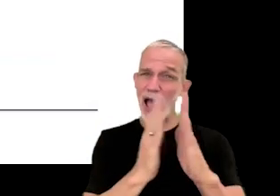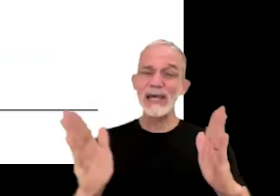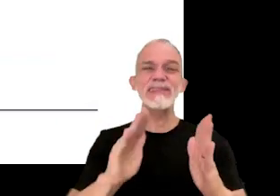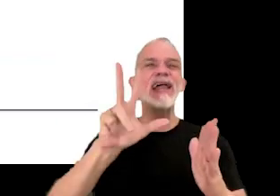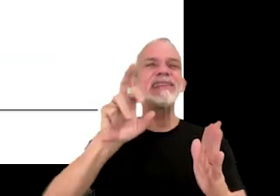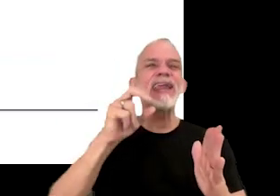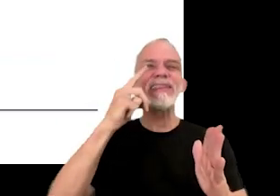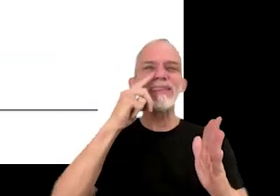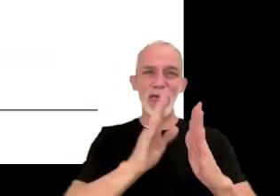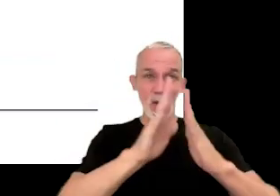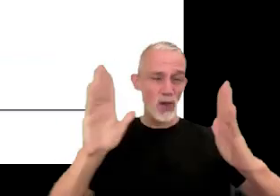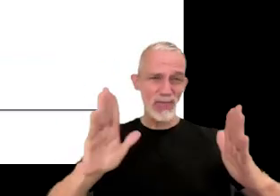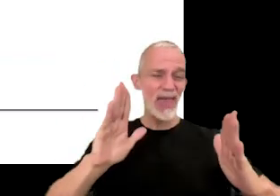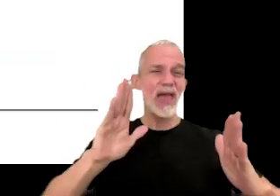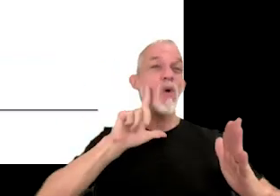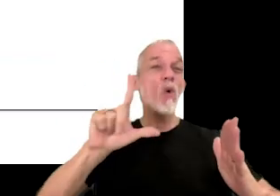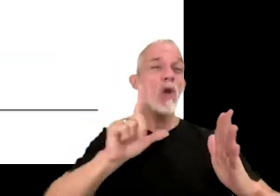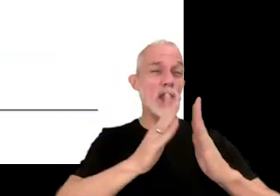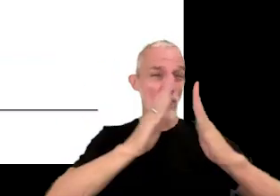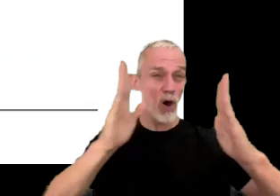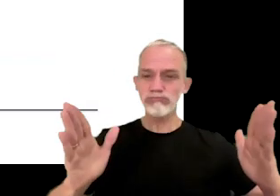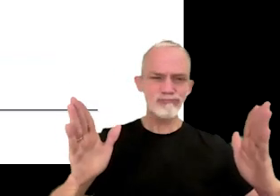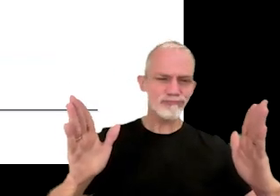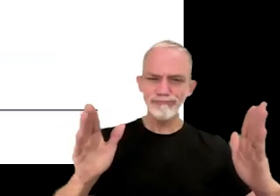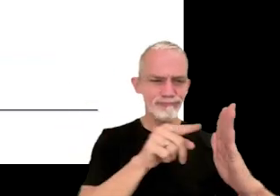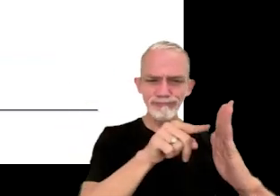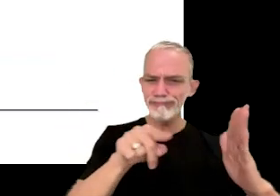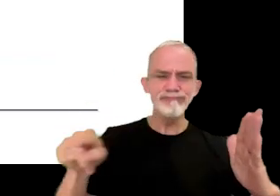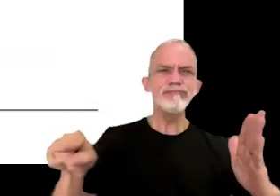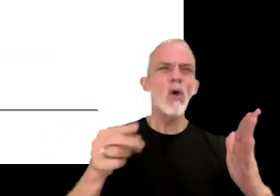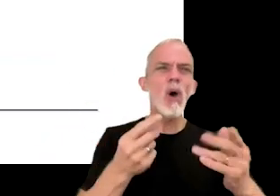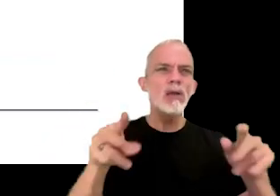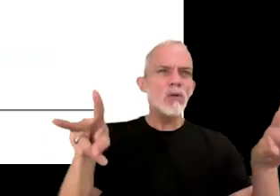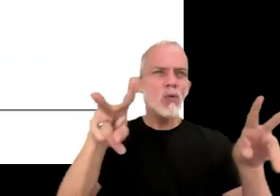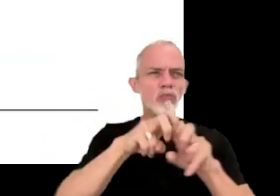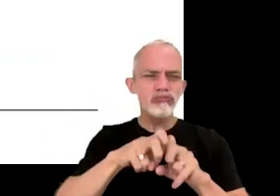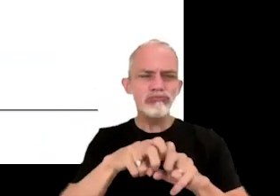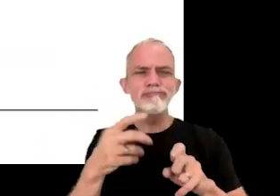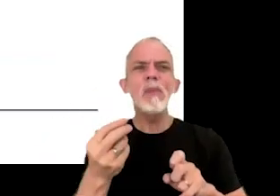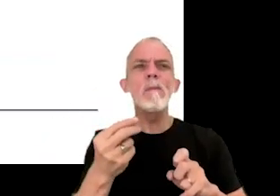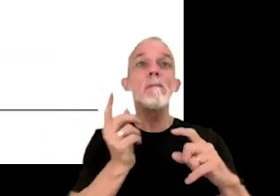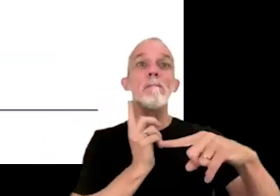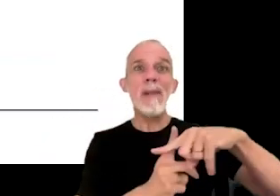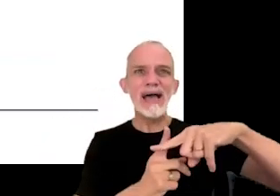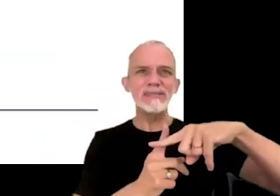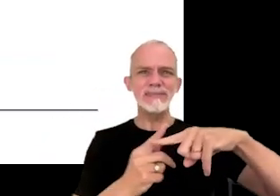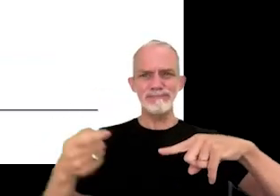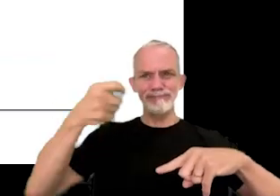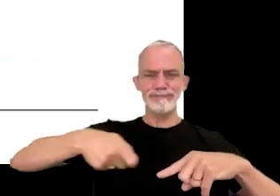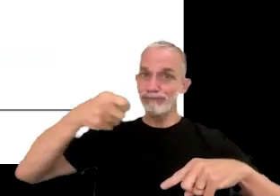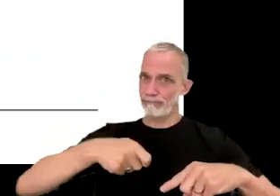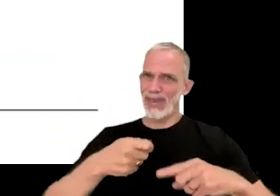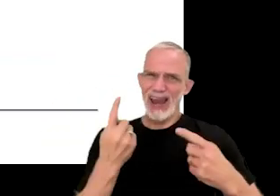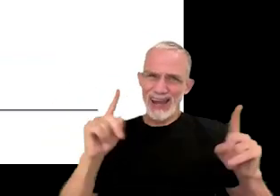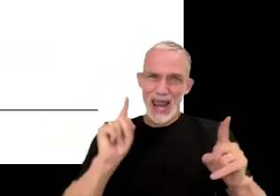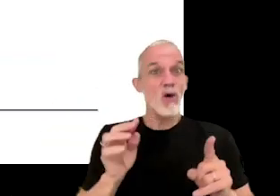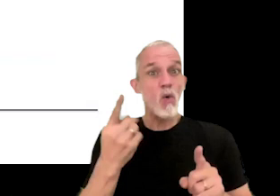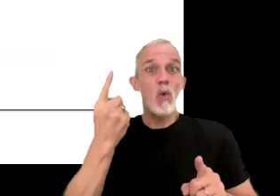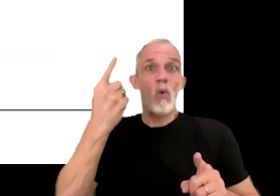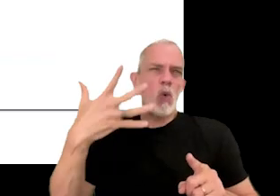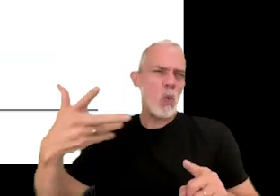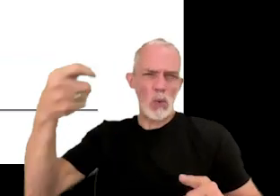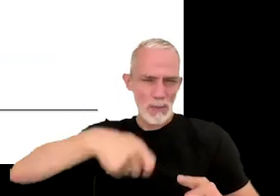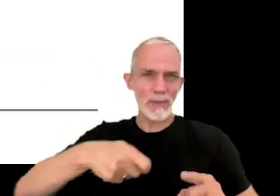junio, inclusive, cuáles son las rentas brutas más las retribuciones no habituales que establece